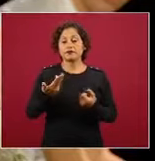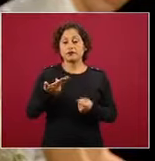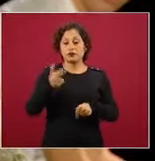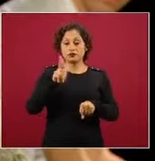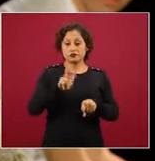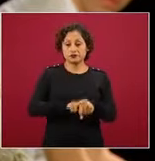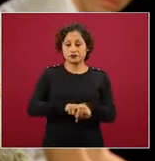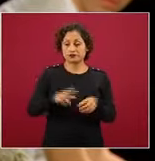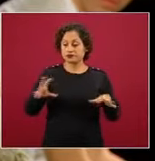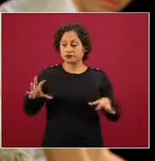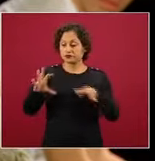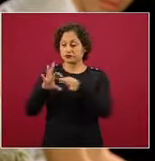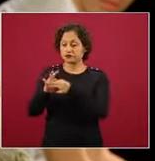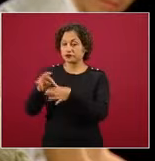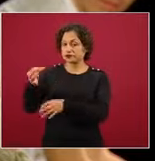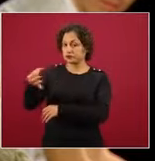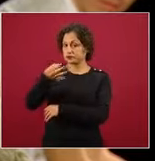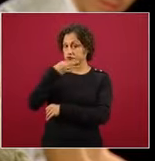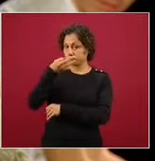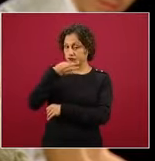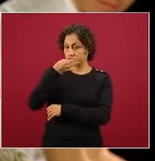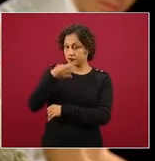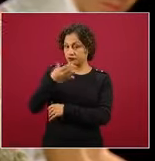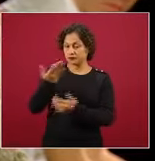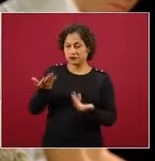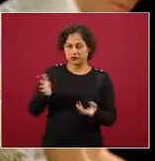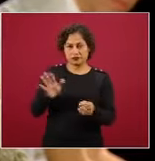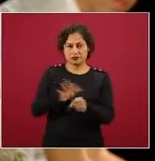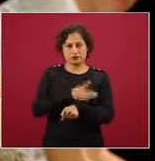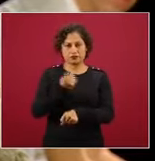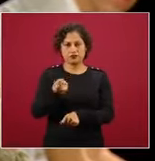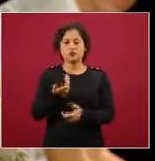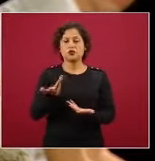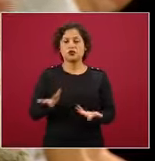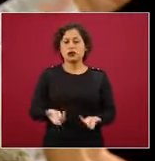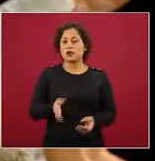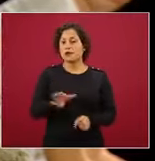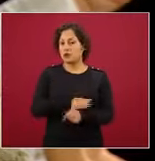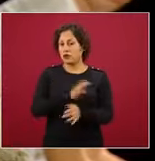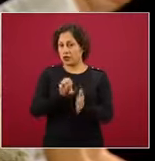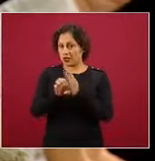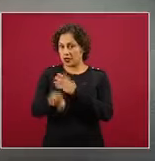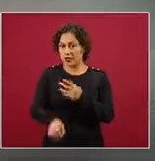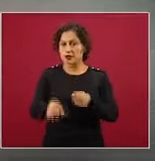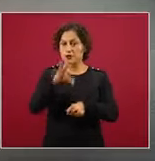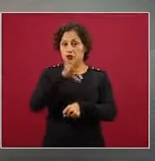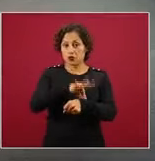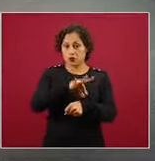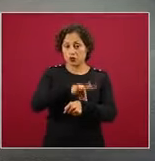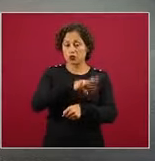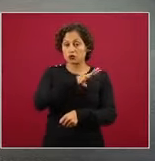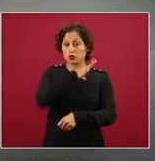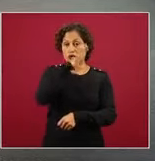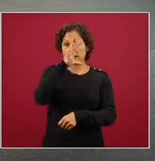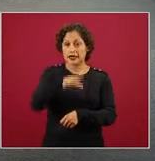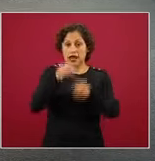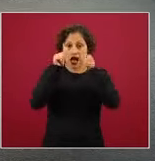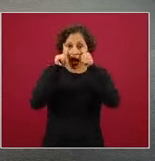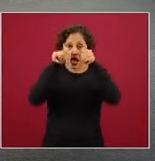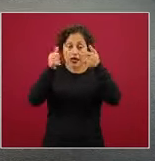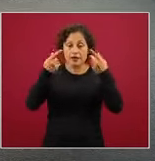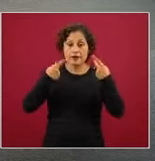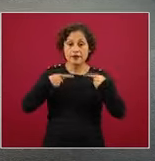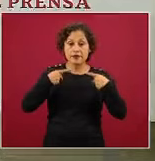porque parece ser que esa es una parte que aún, los médicos generales tratan a las personas de edad, sin embargo, sí